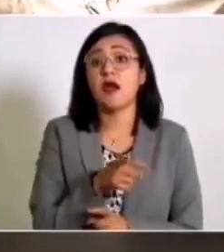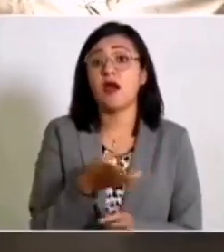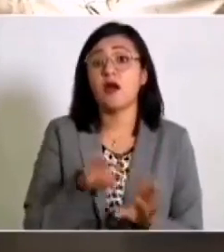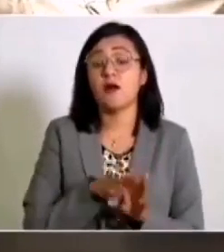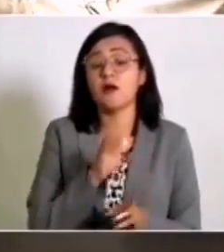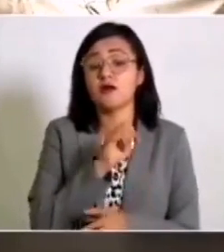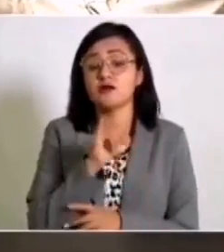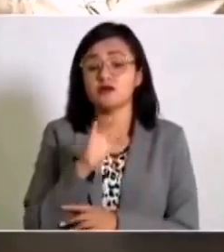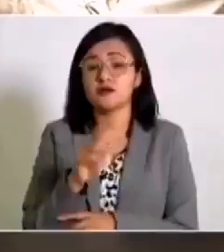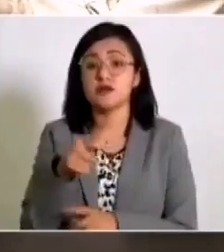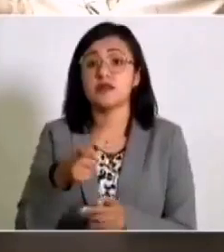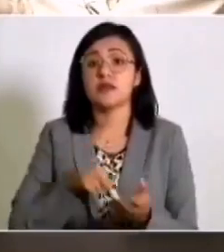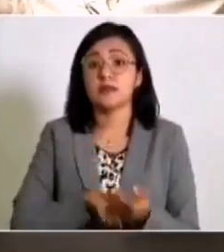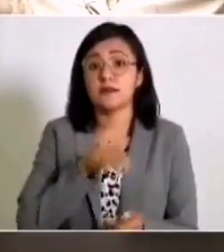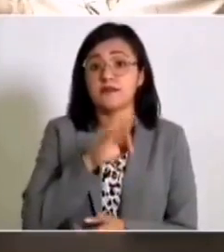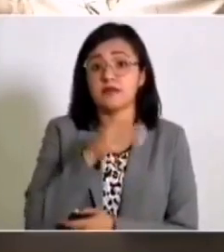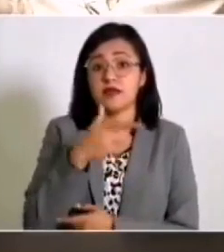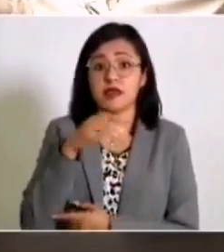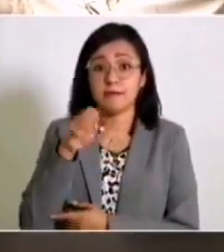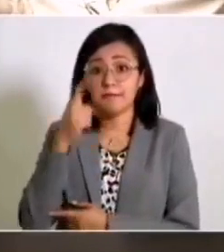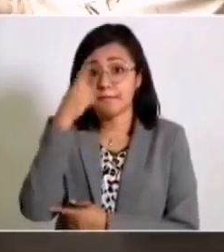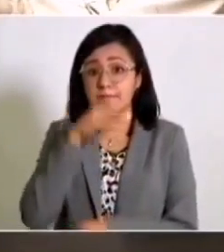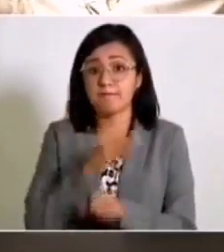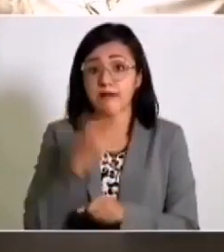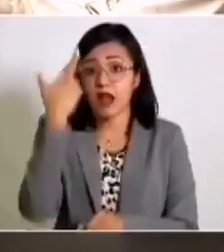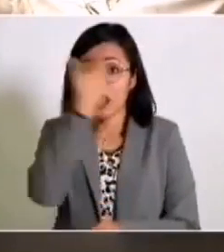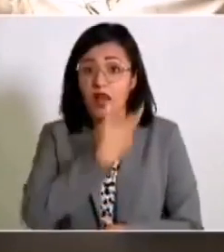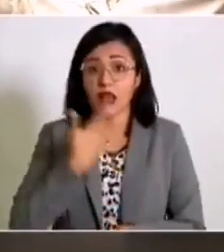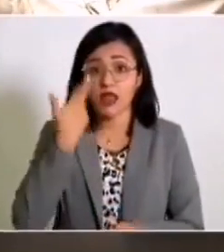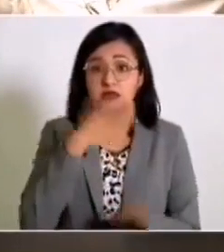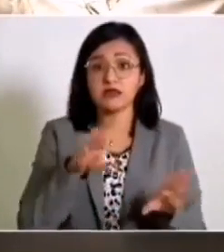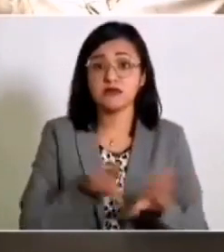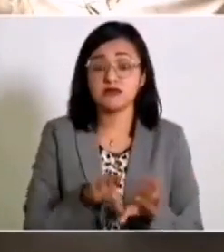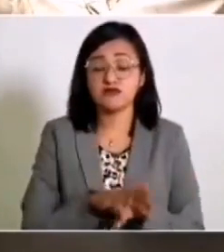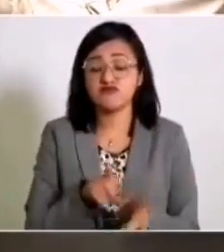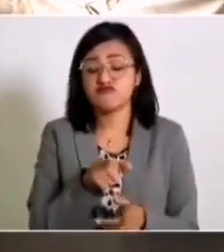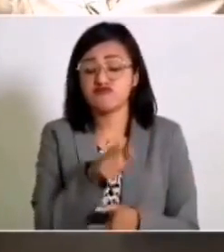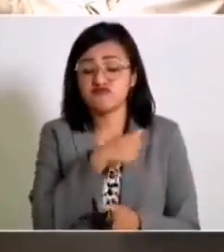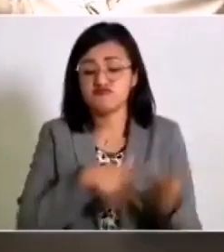la Fiscalía General del Estado para que revise el desempeño